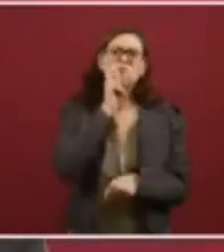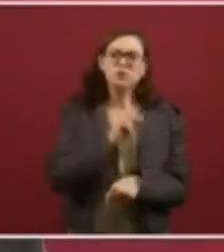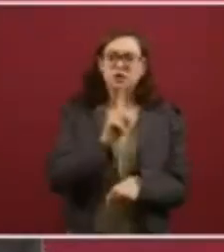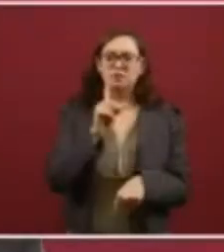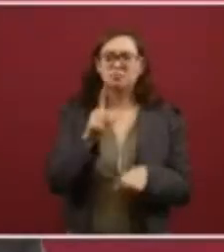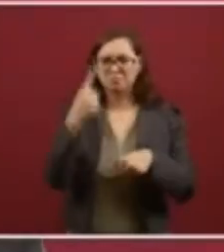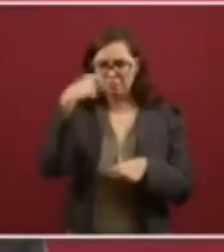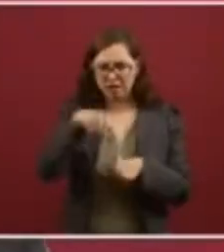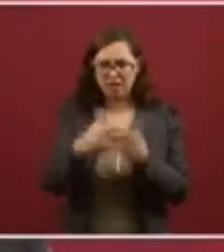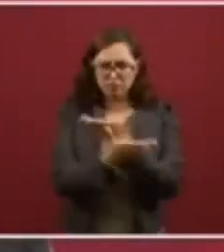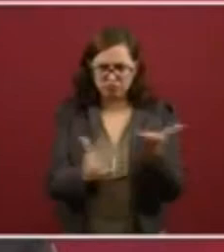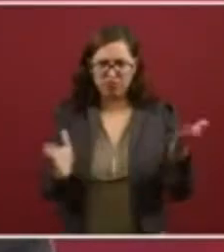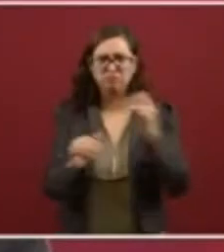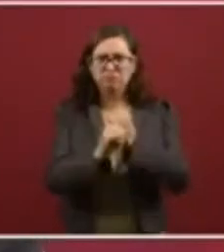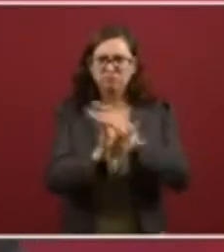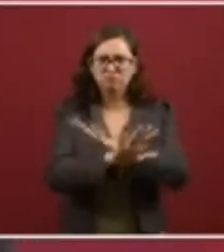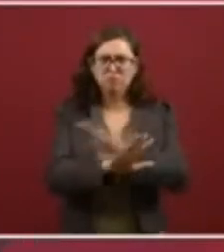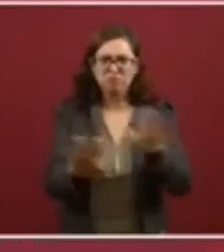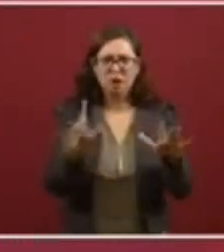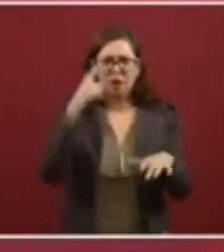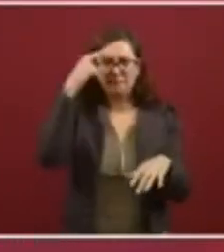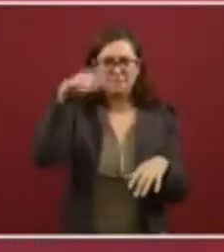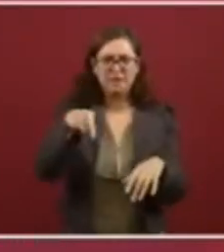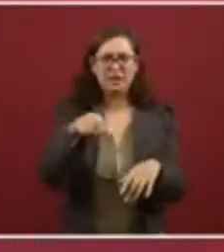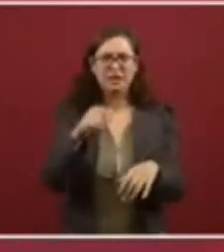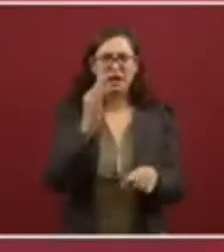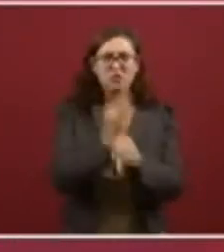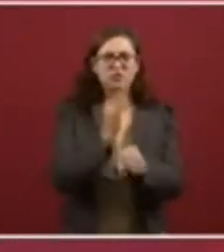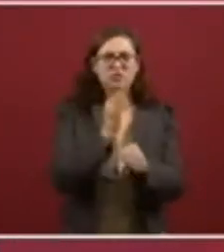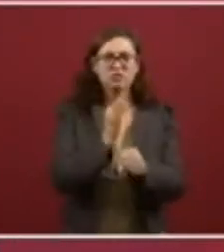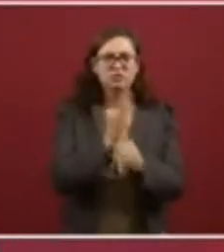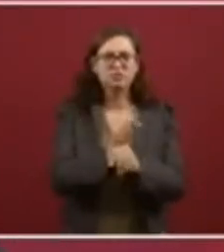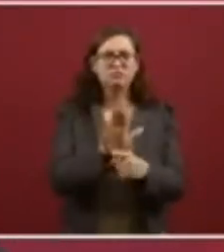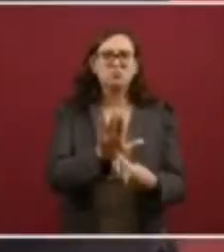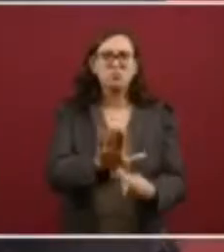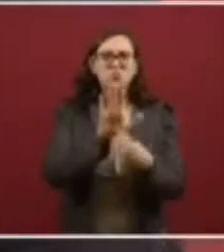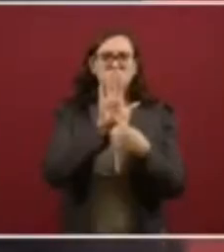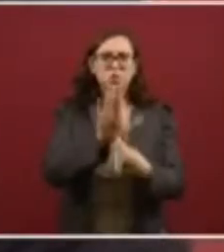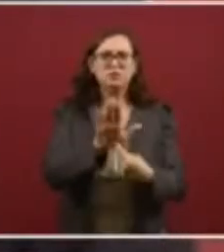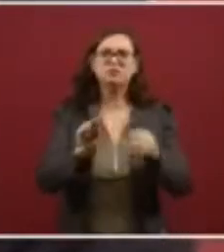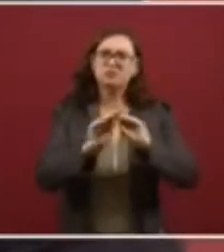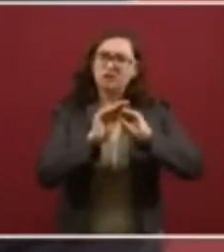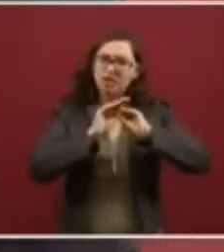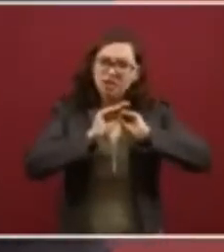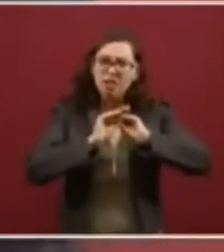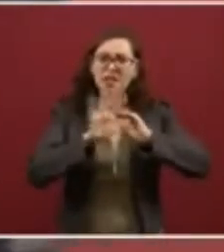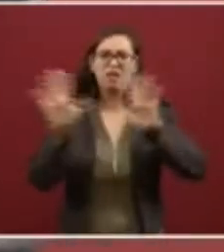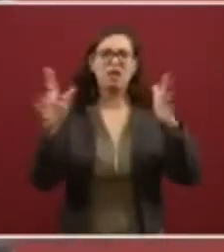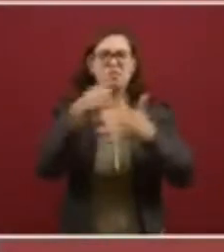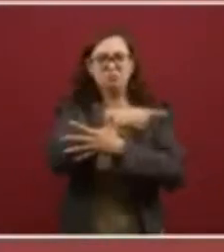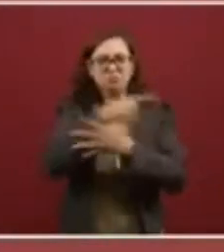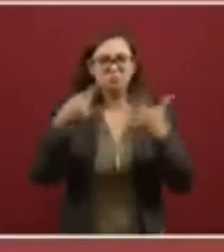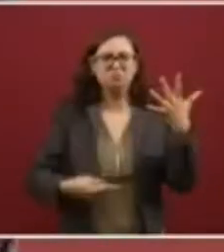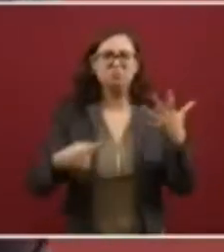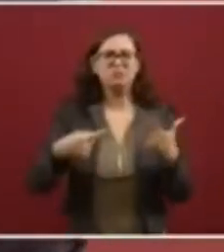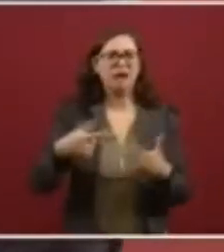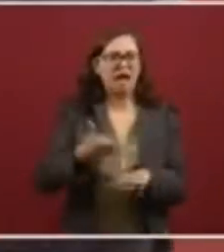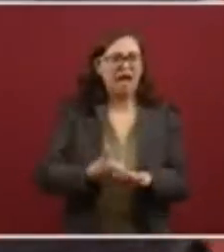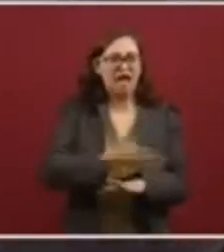informe, para que de una vez también se ponga al descubierto todas las fechorías que